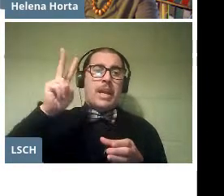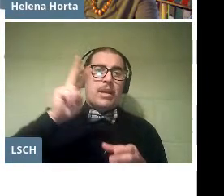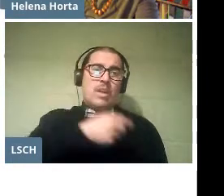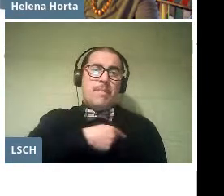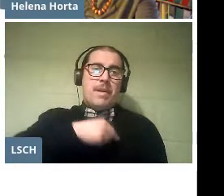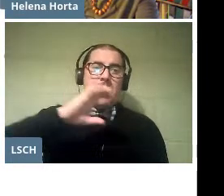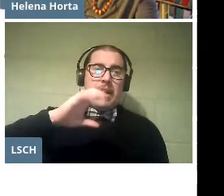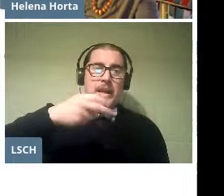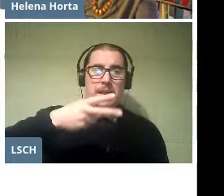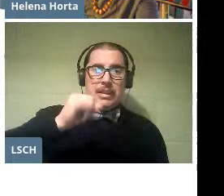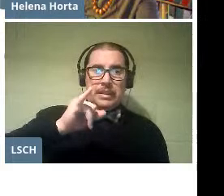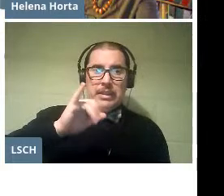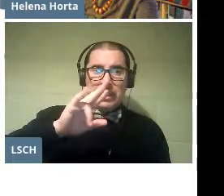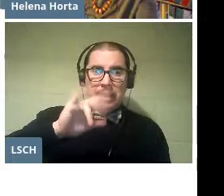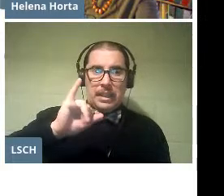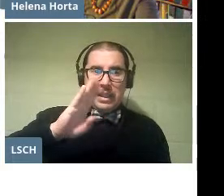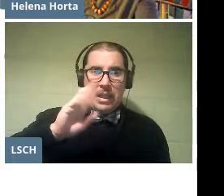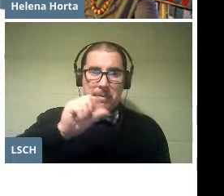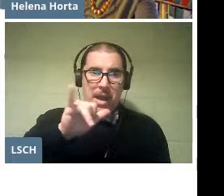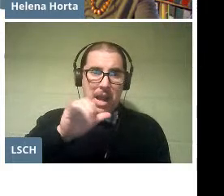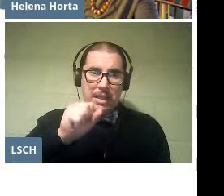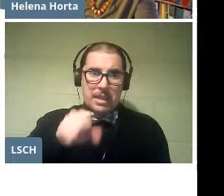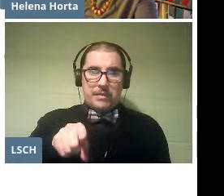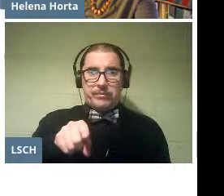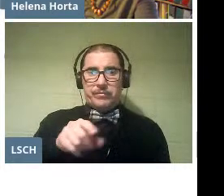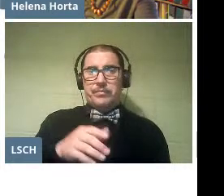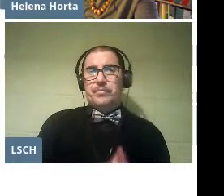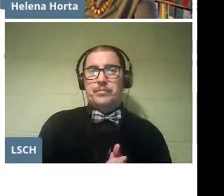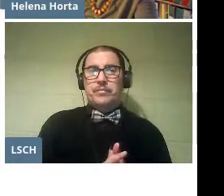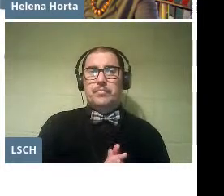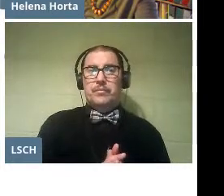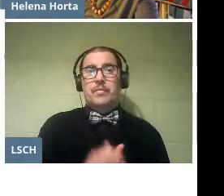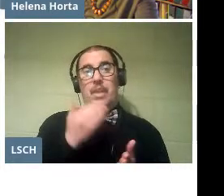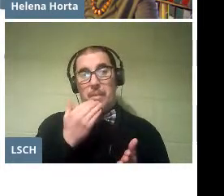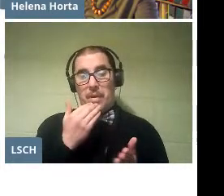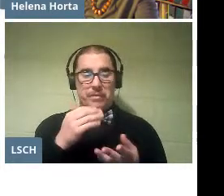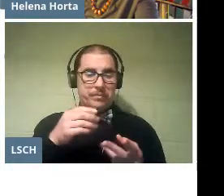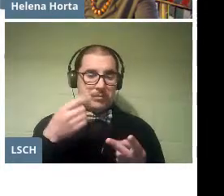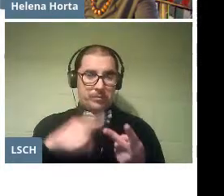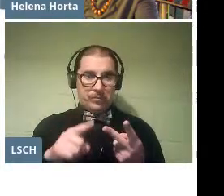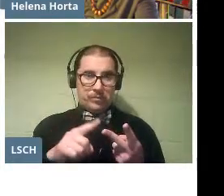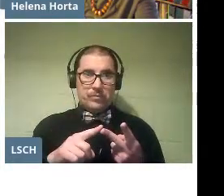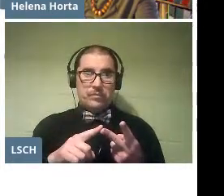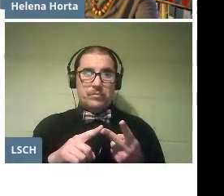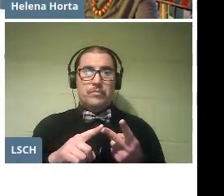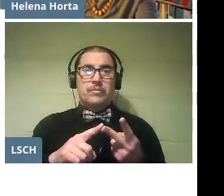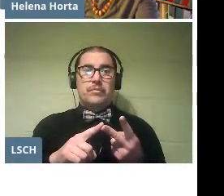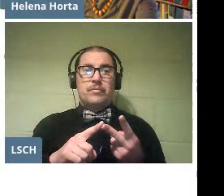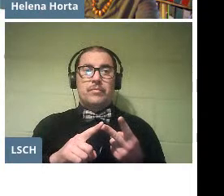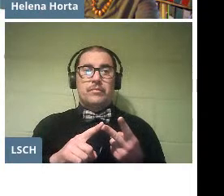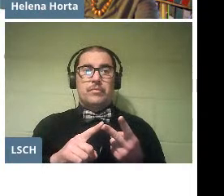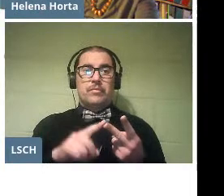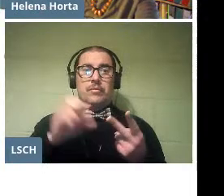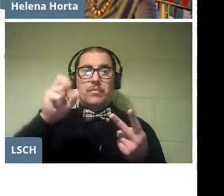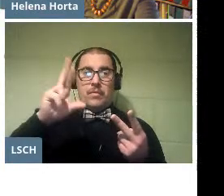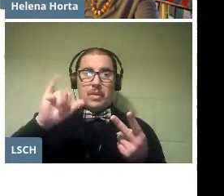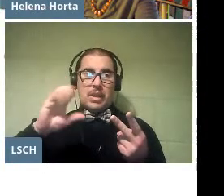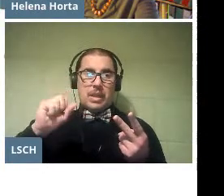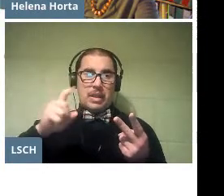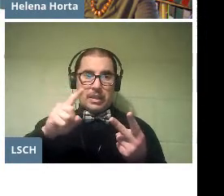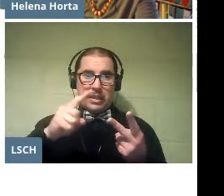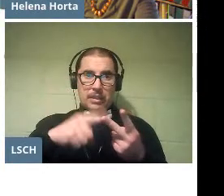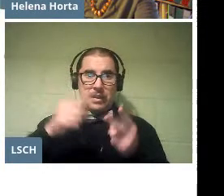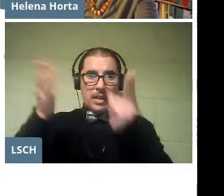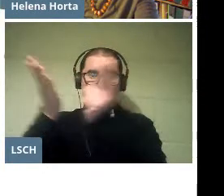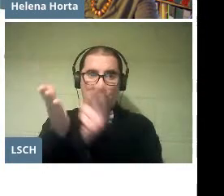Hilo y en Moquegua, por una parte, y por el señorío Arica en Arica y los